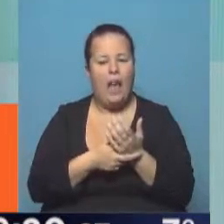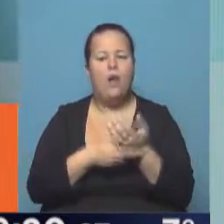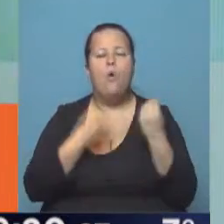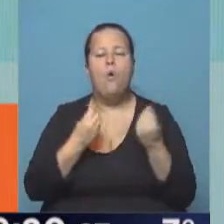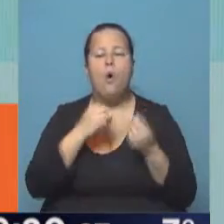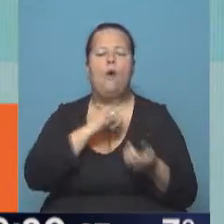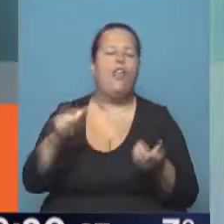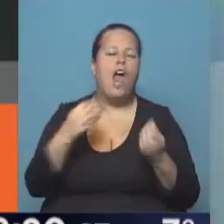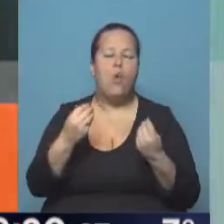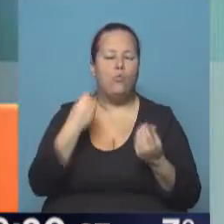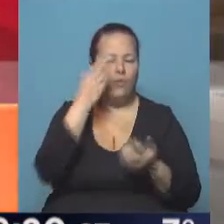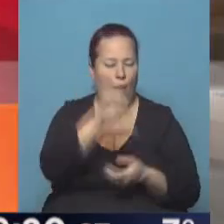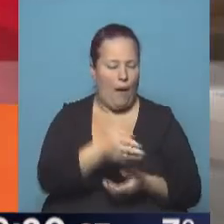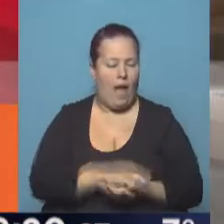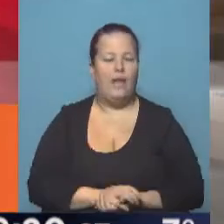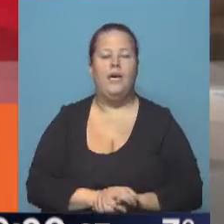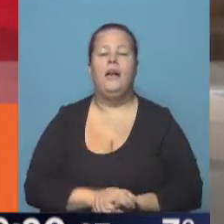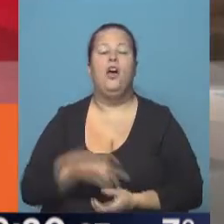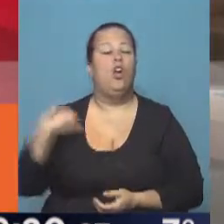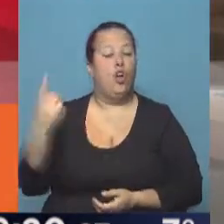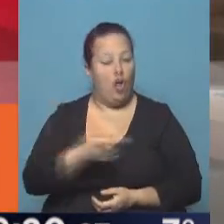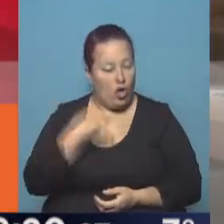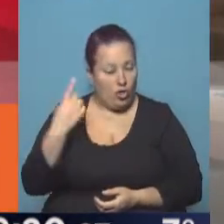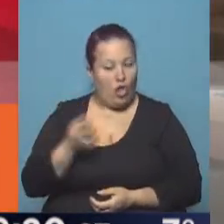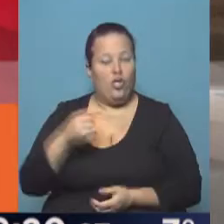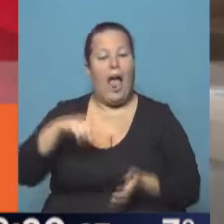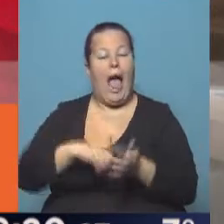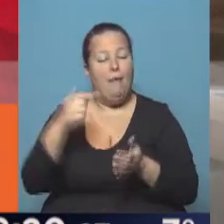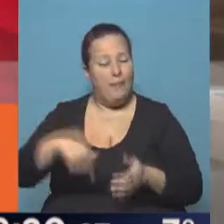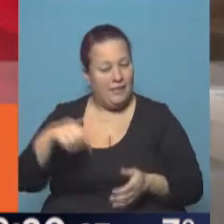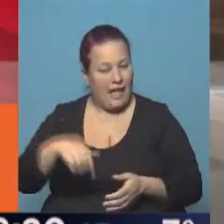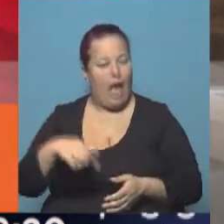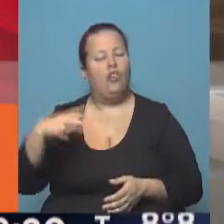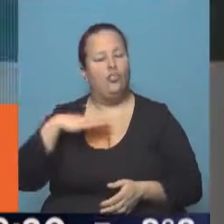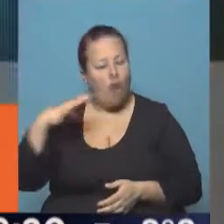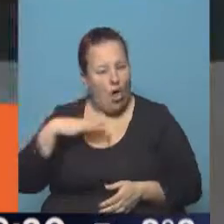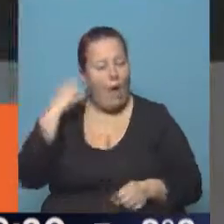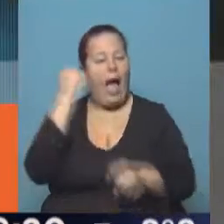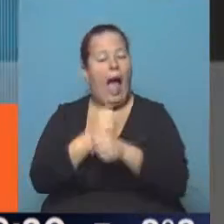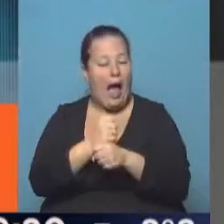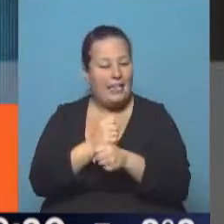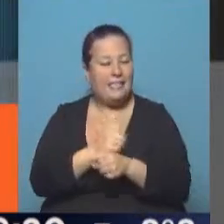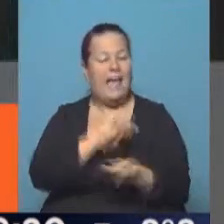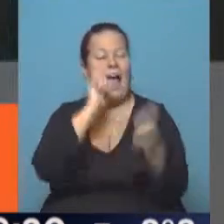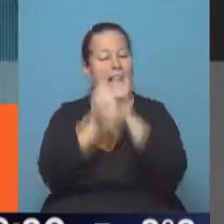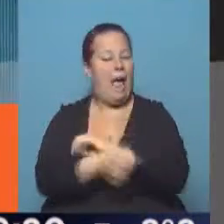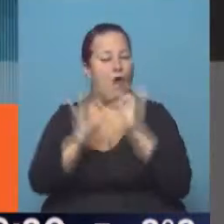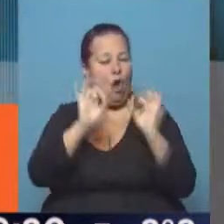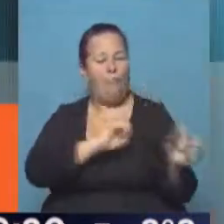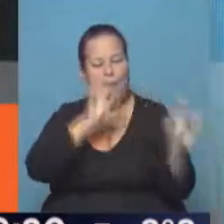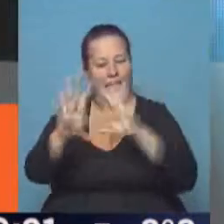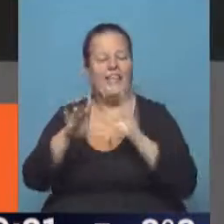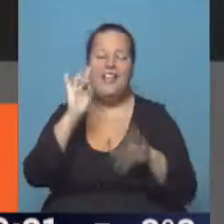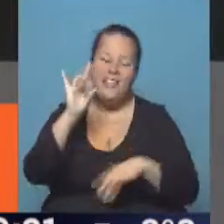tipo de denuncias se presentan? Nosotros tenemos en la Ciudad Autónoma, todavía hasta que se produzca el traspaso total, esto por